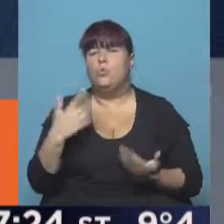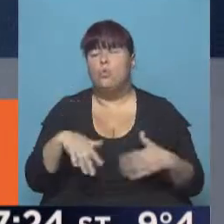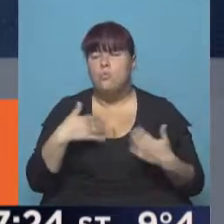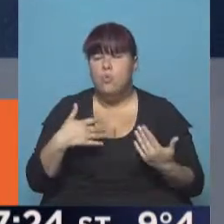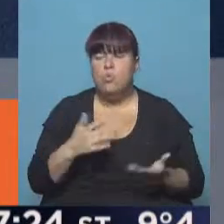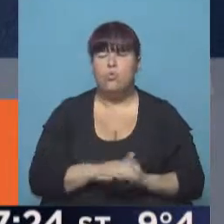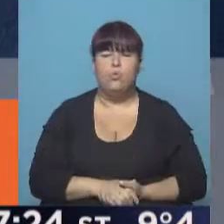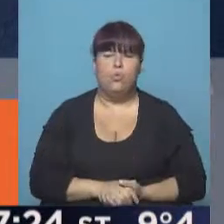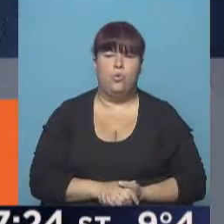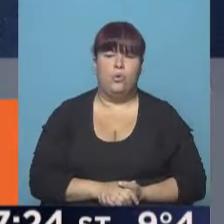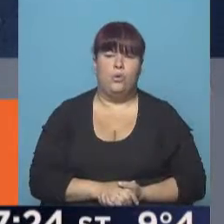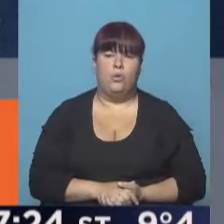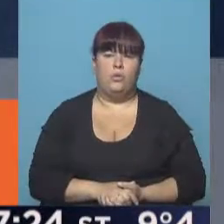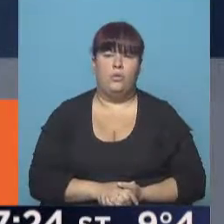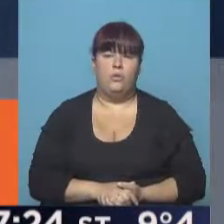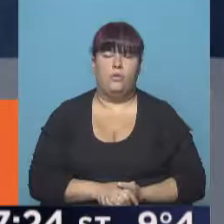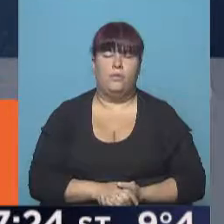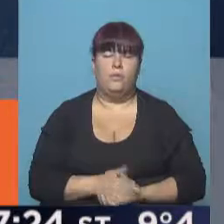policía. Y ellos...